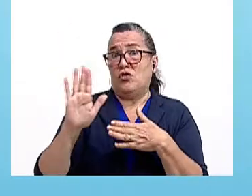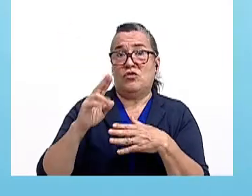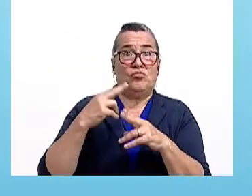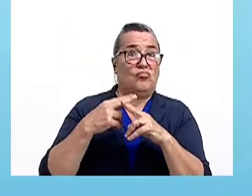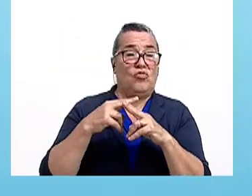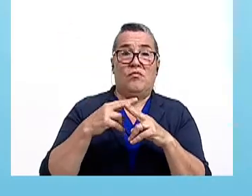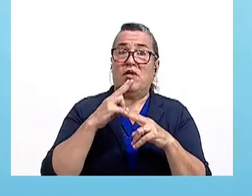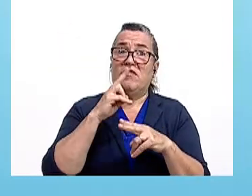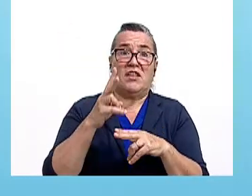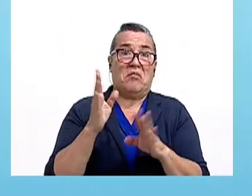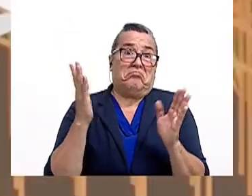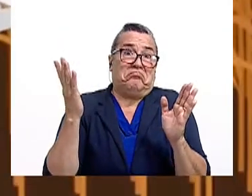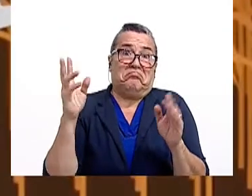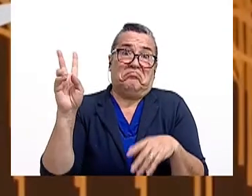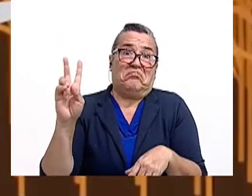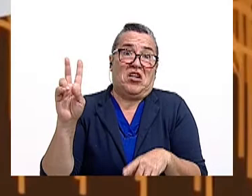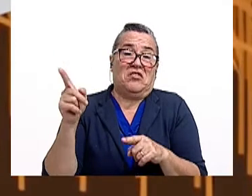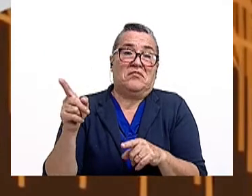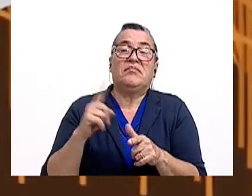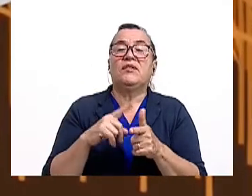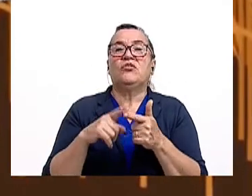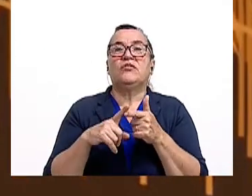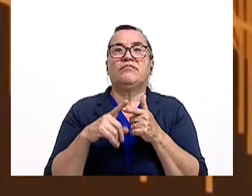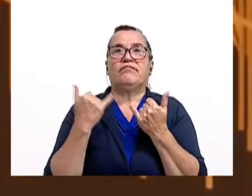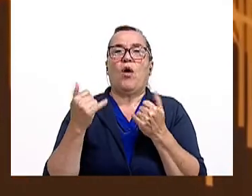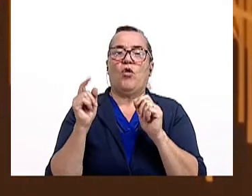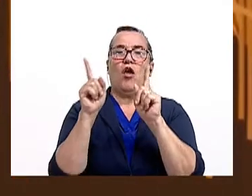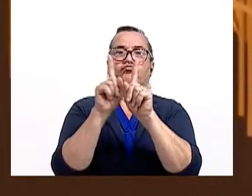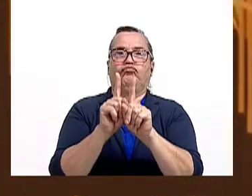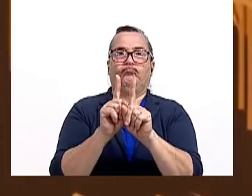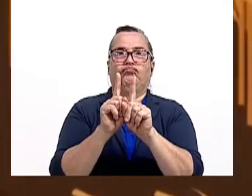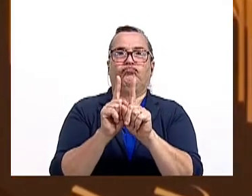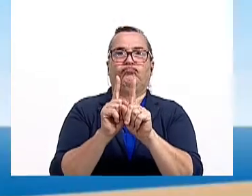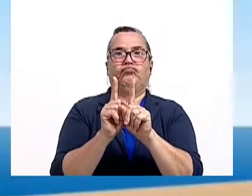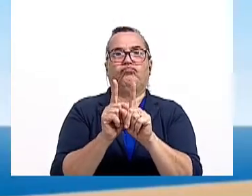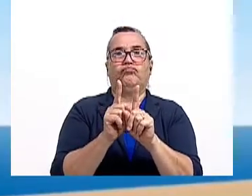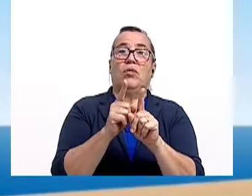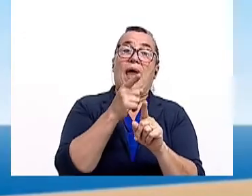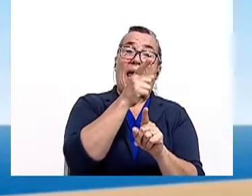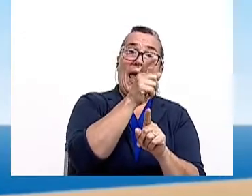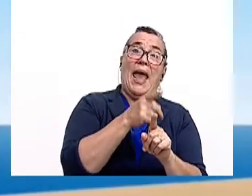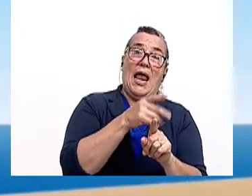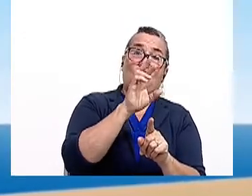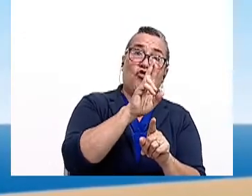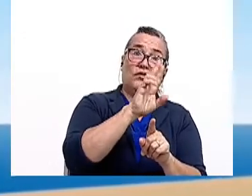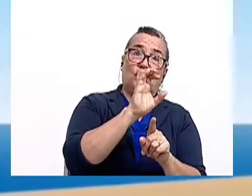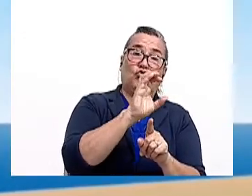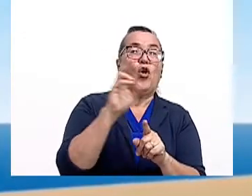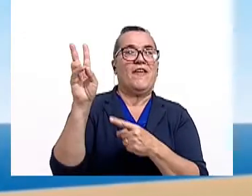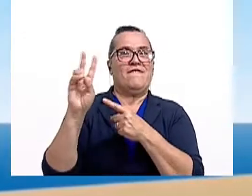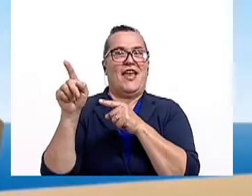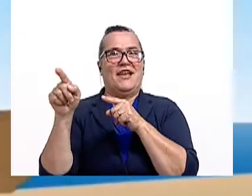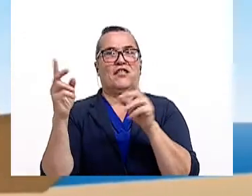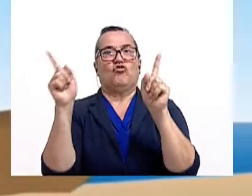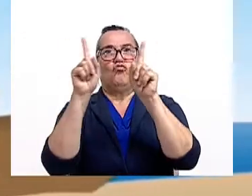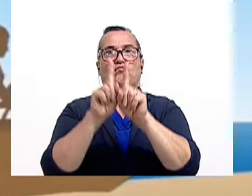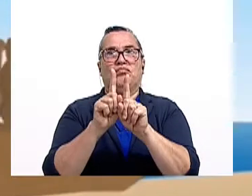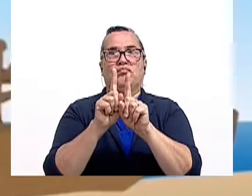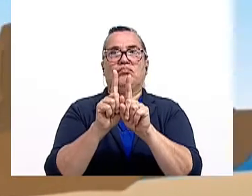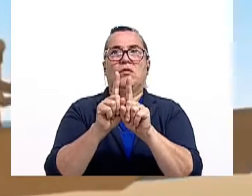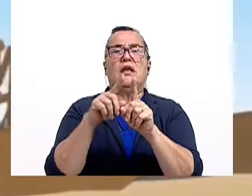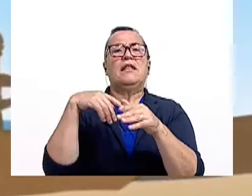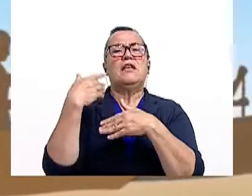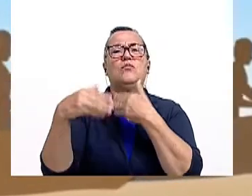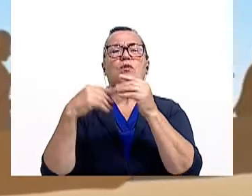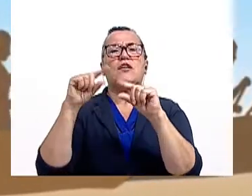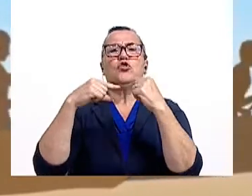verdadero. Entonces ahora tiene compañía, está él y Viernes juntos. Al tiempo se encuentran con otro grupo